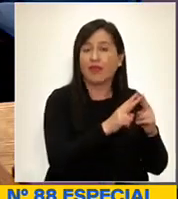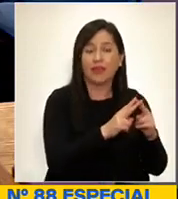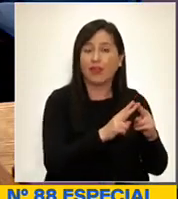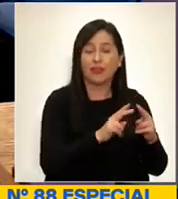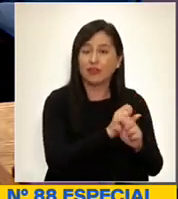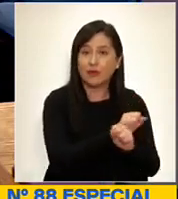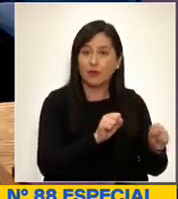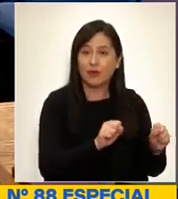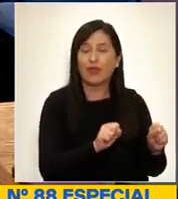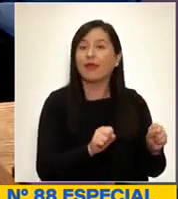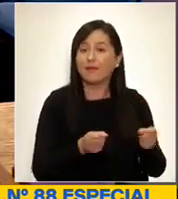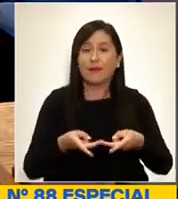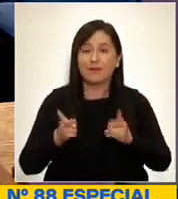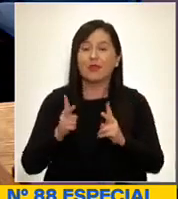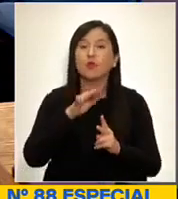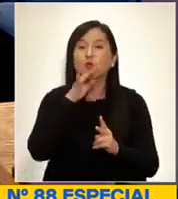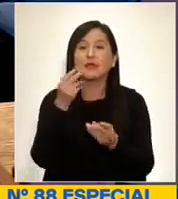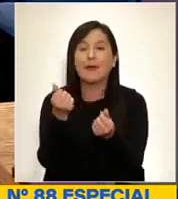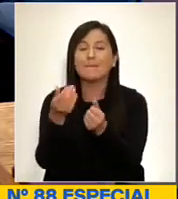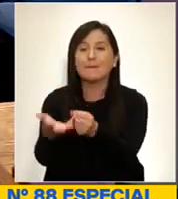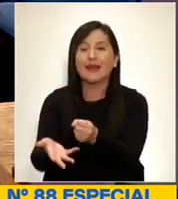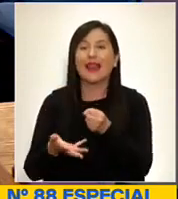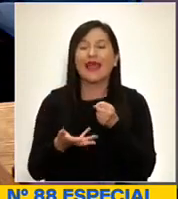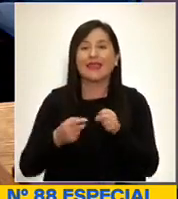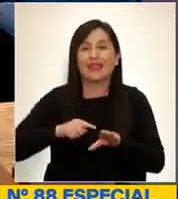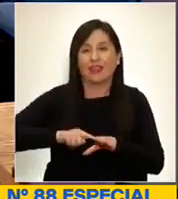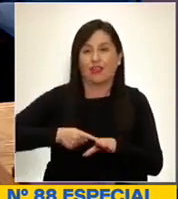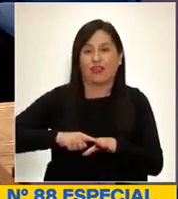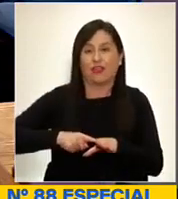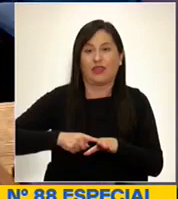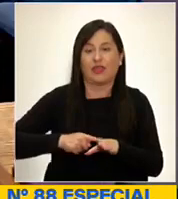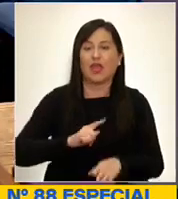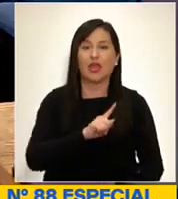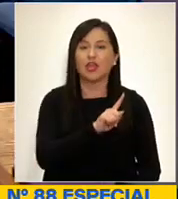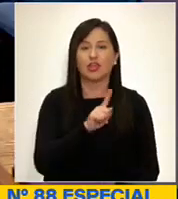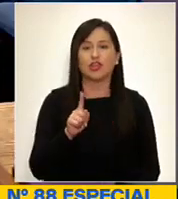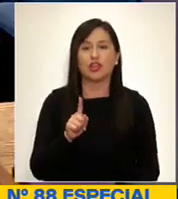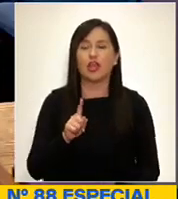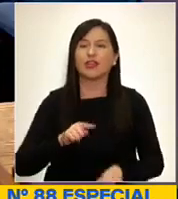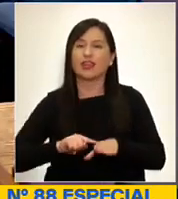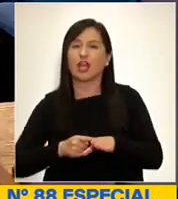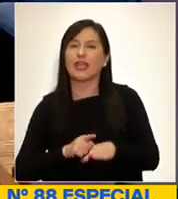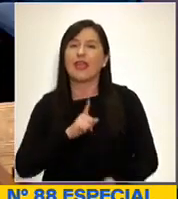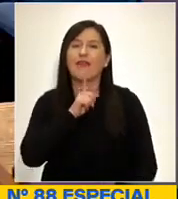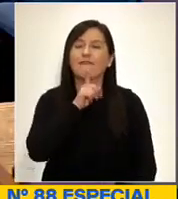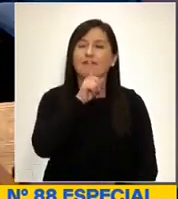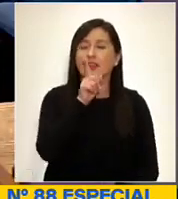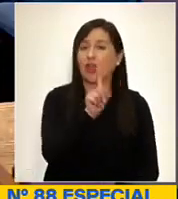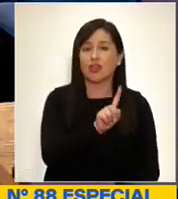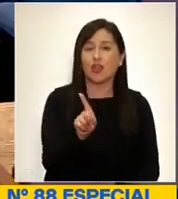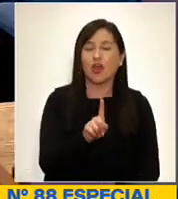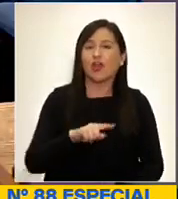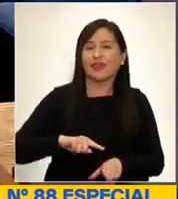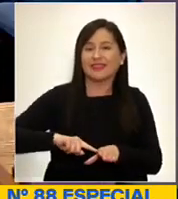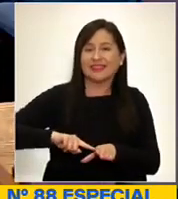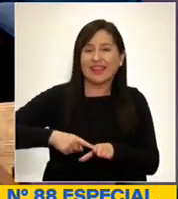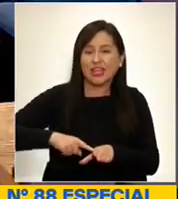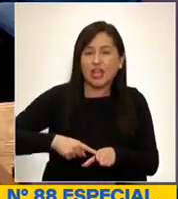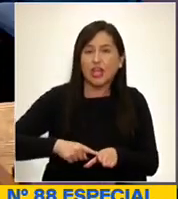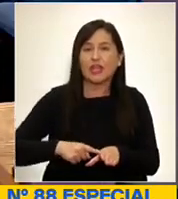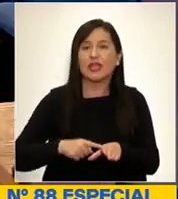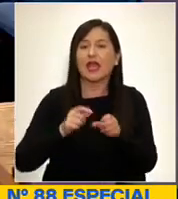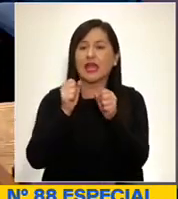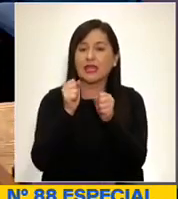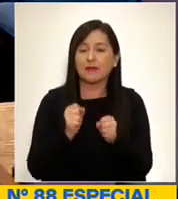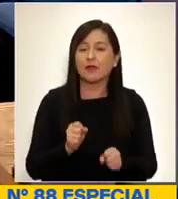plata en tecn y no es una tecnología s de Última Generación estamos hablando de tecnología de sostenimiento